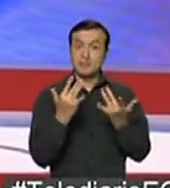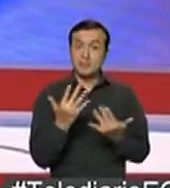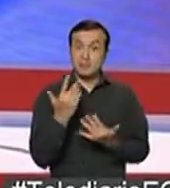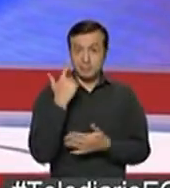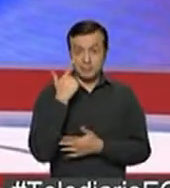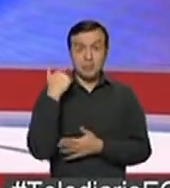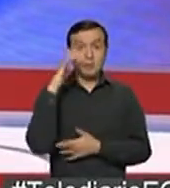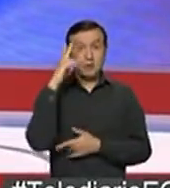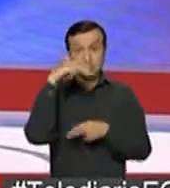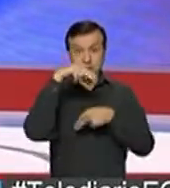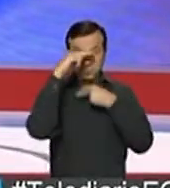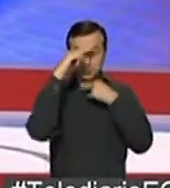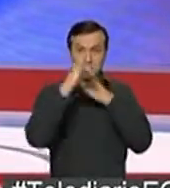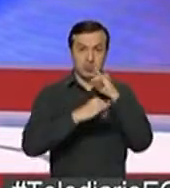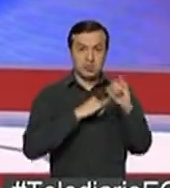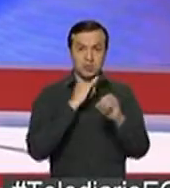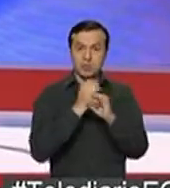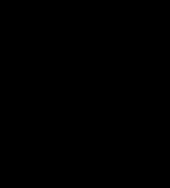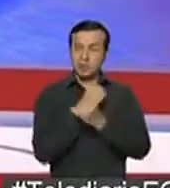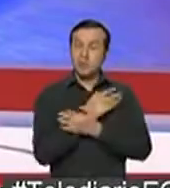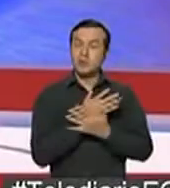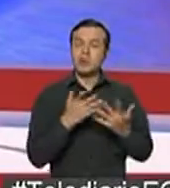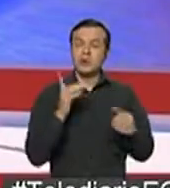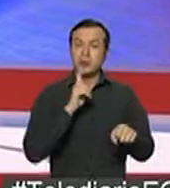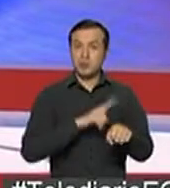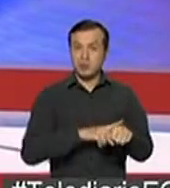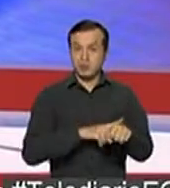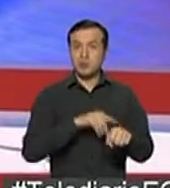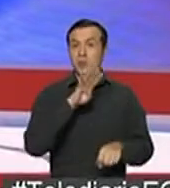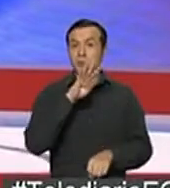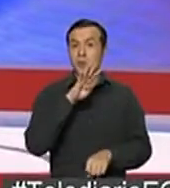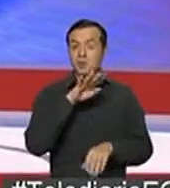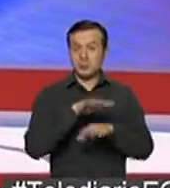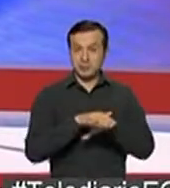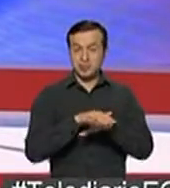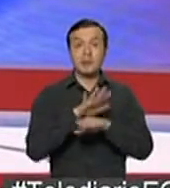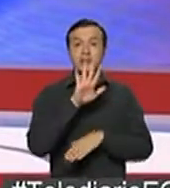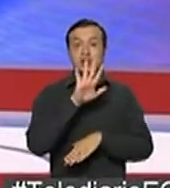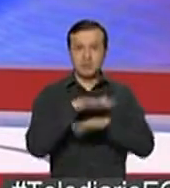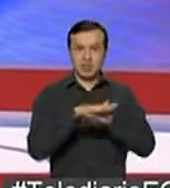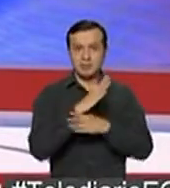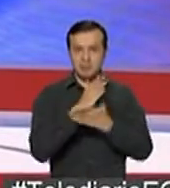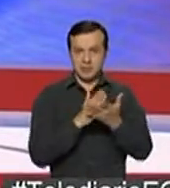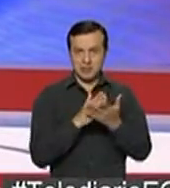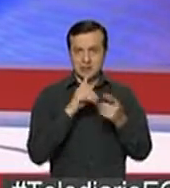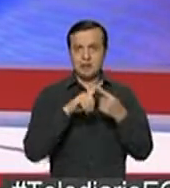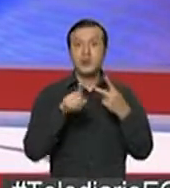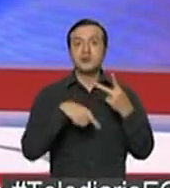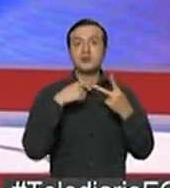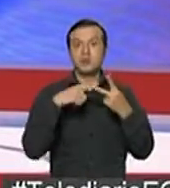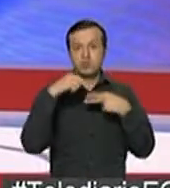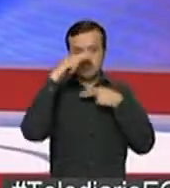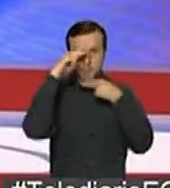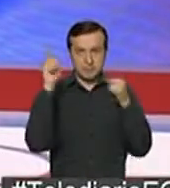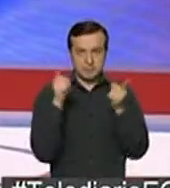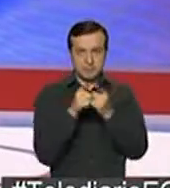esperamos con más noticias internacionales a las 17:30. Nuestro microinformativo a las